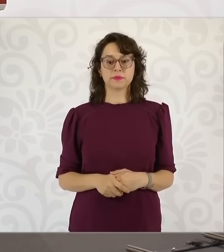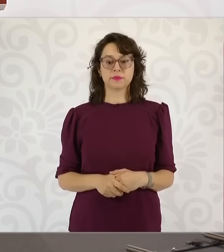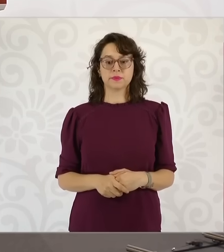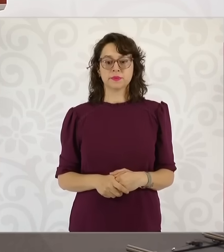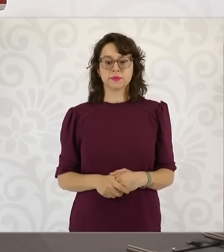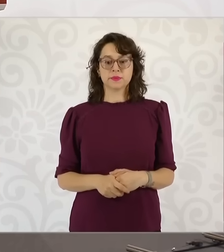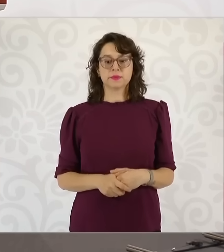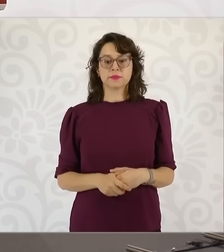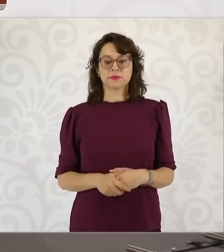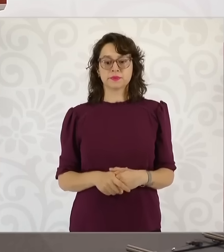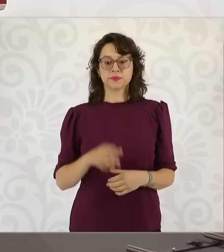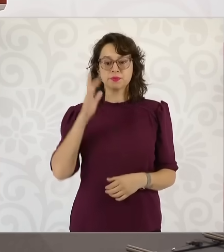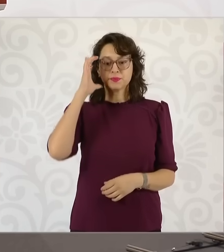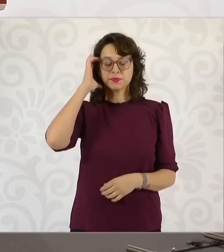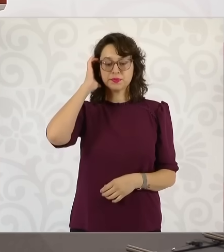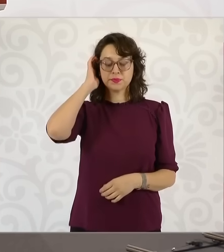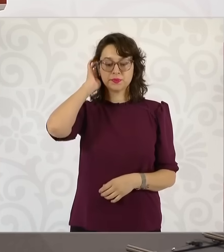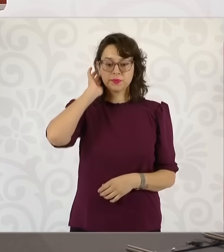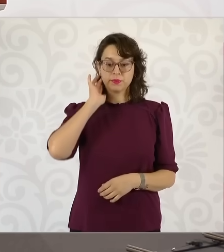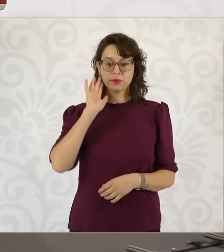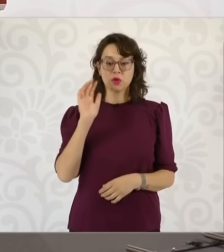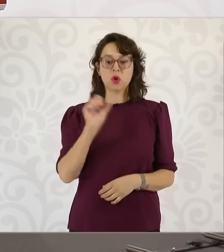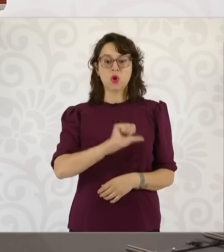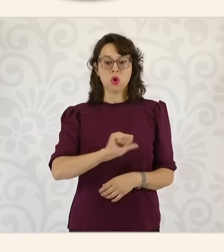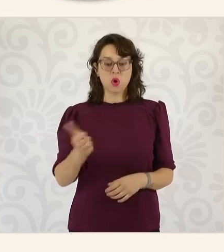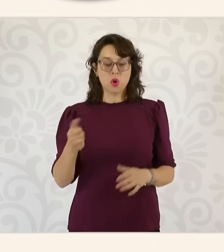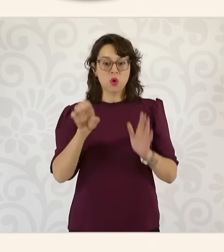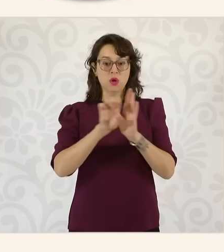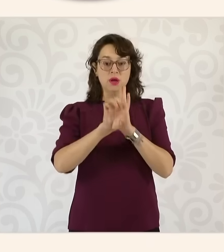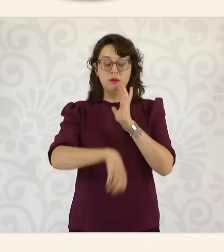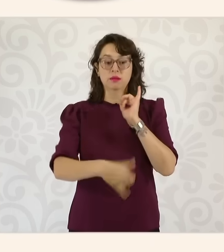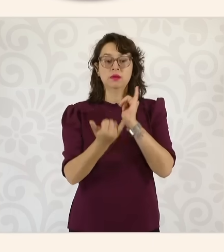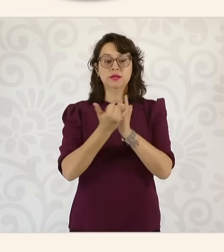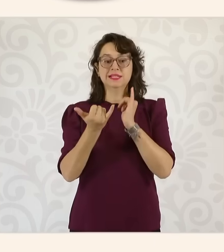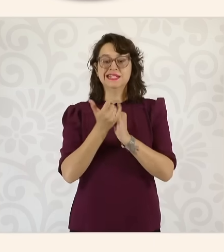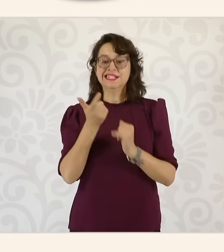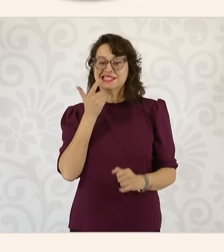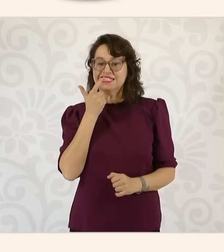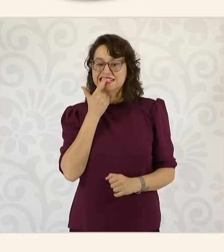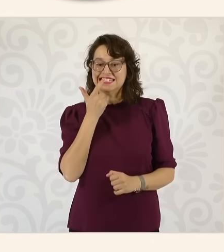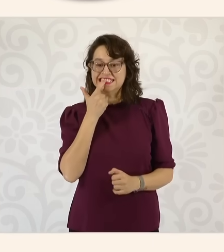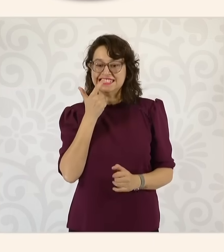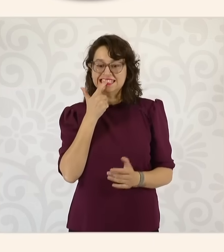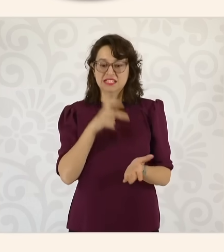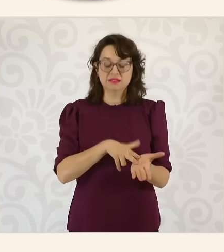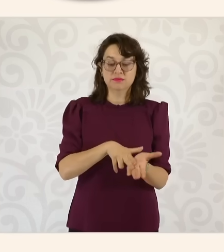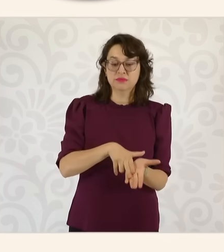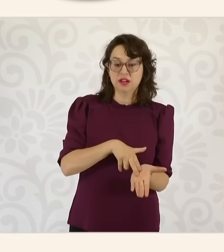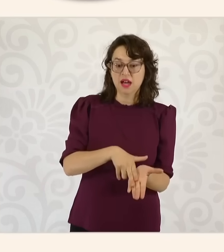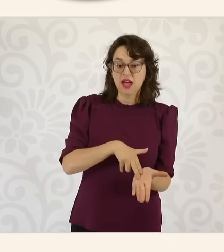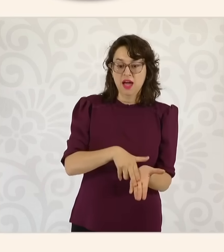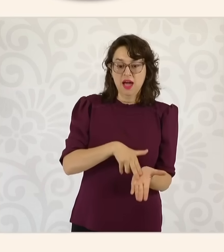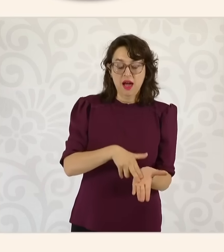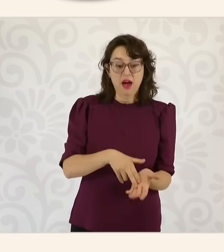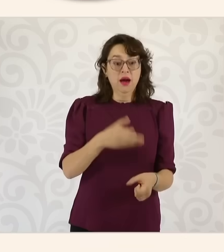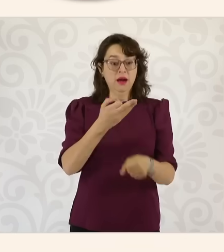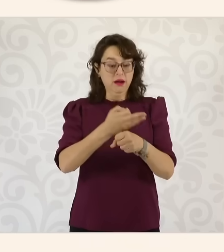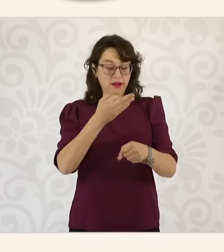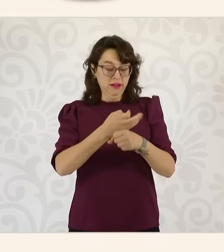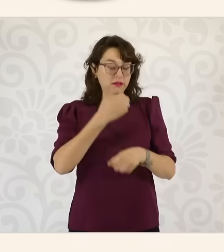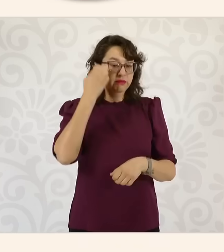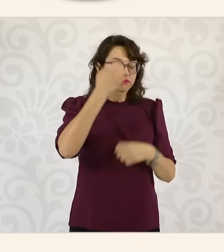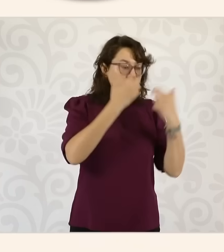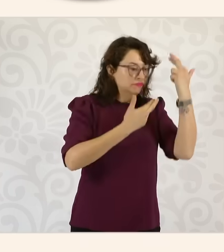Déjenme mostrarles un ejemplo que tiene que ver con caries dental. En los niños actualmente que se están revisando en